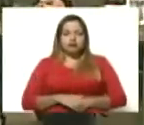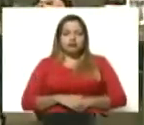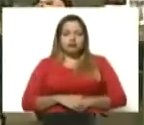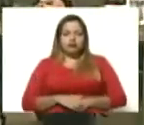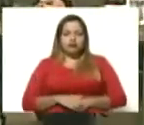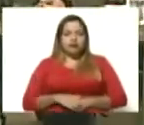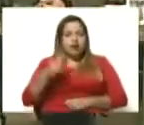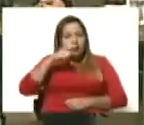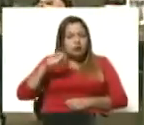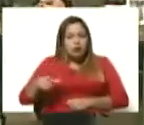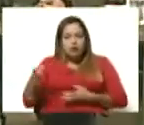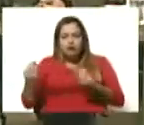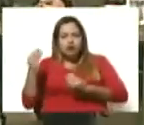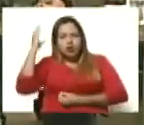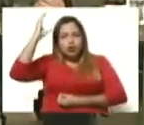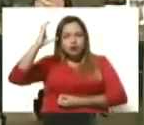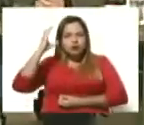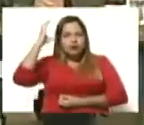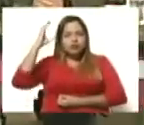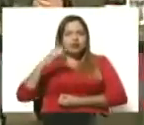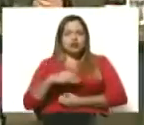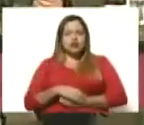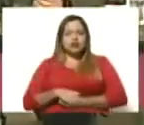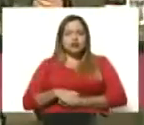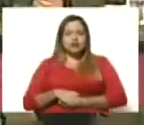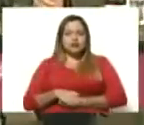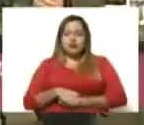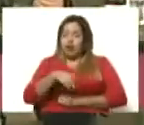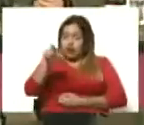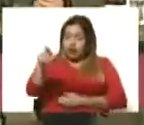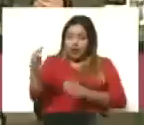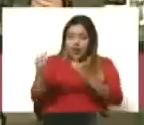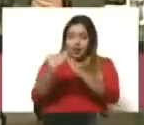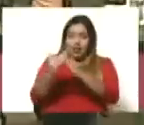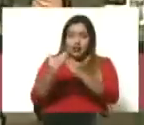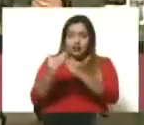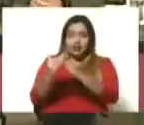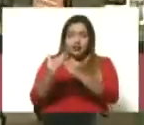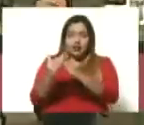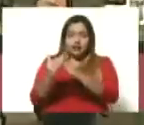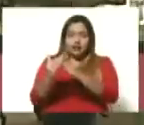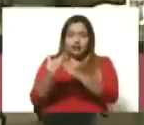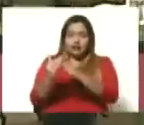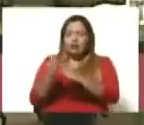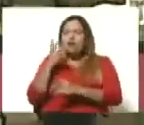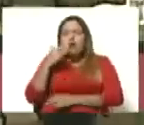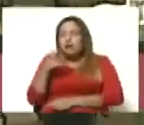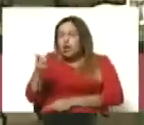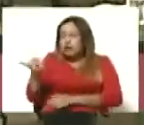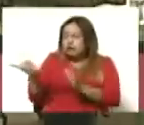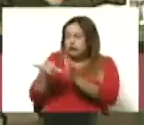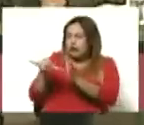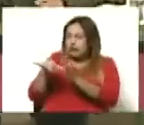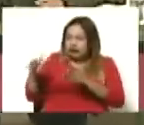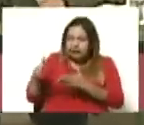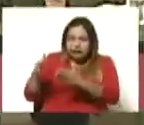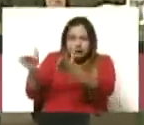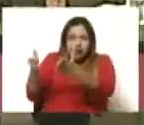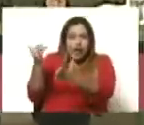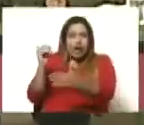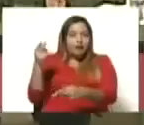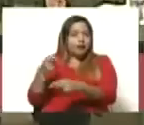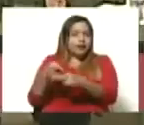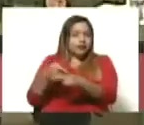Nuestro pueblo tiene mucha conciencia. Allá en la casa, que no puede estar porque está en el perímetro de la zona de